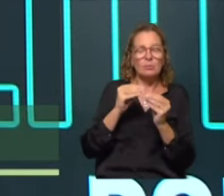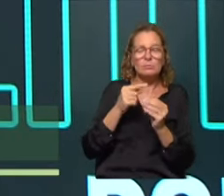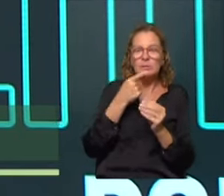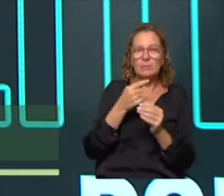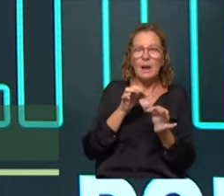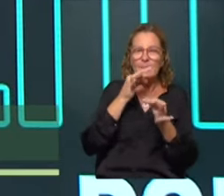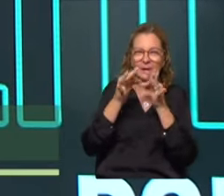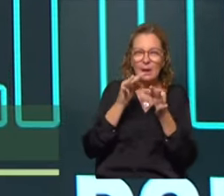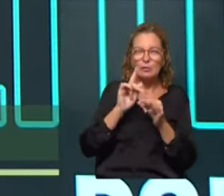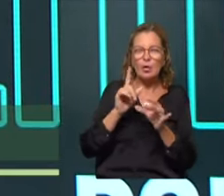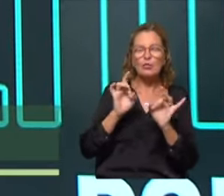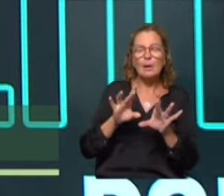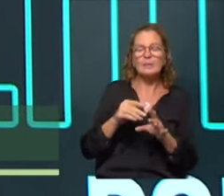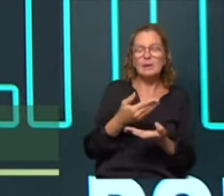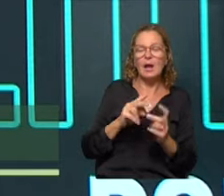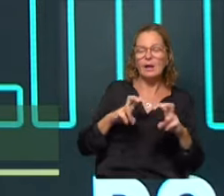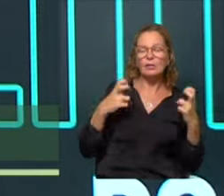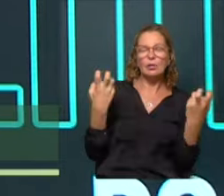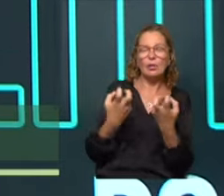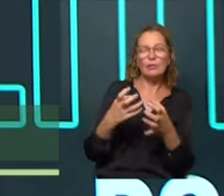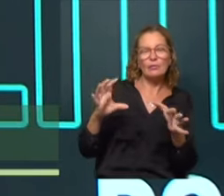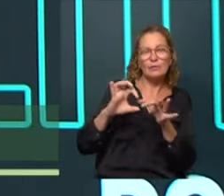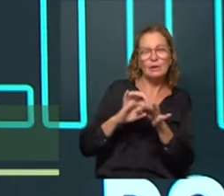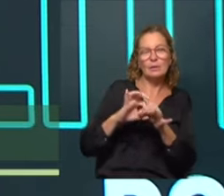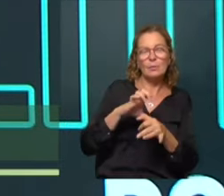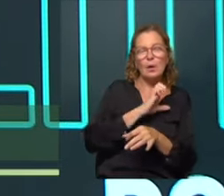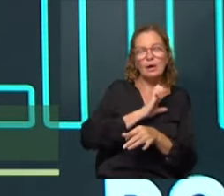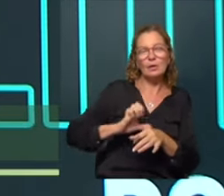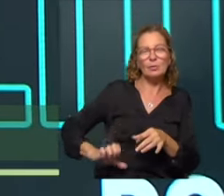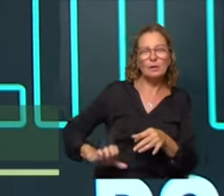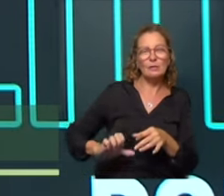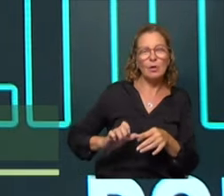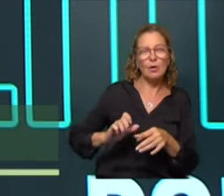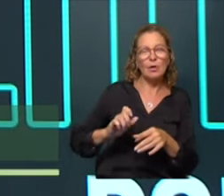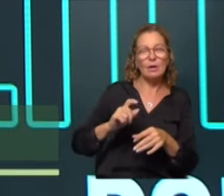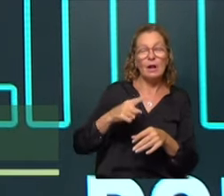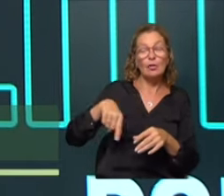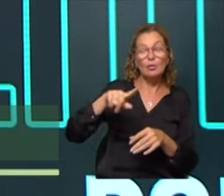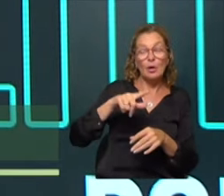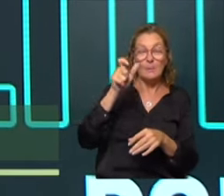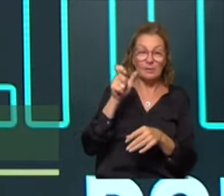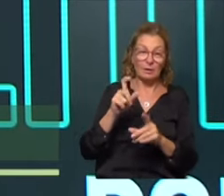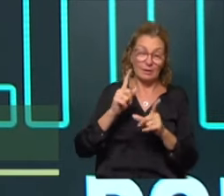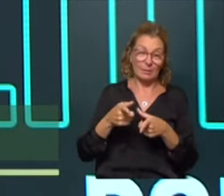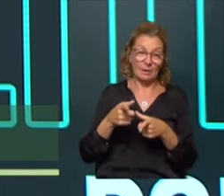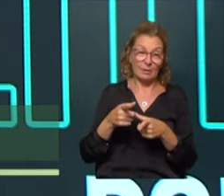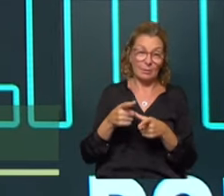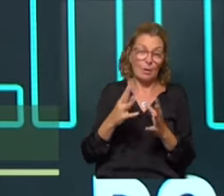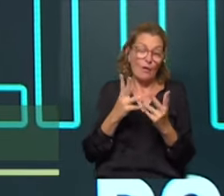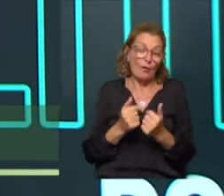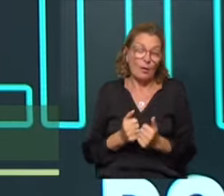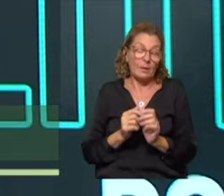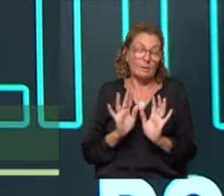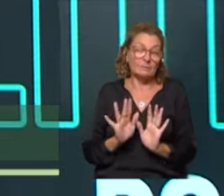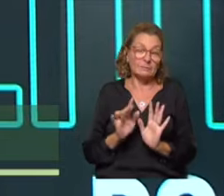cuentas no solamente a la Asamblea General y el vínculo entre Poder Ejecutivo y Legislativo, sino también a la ciudadanía. Bueno, es un formato.